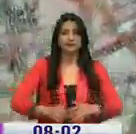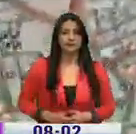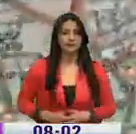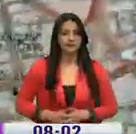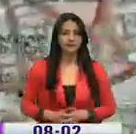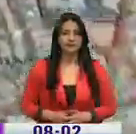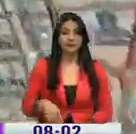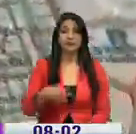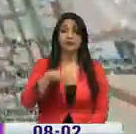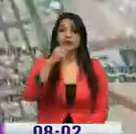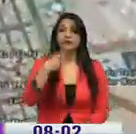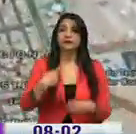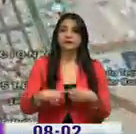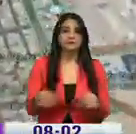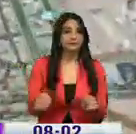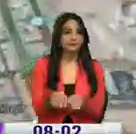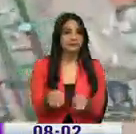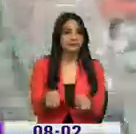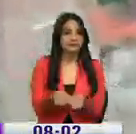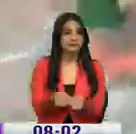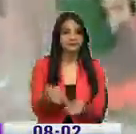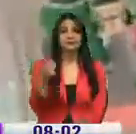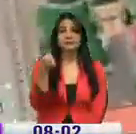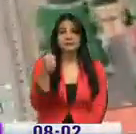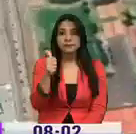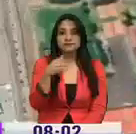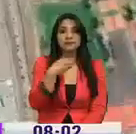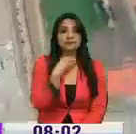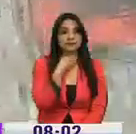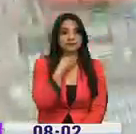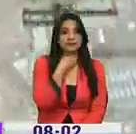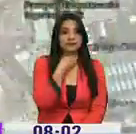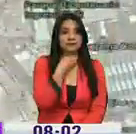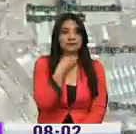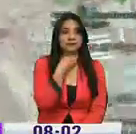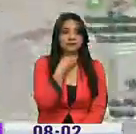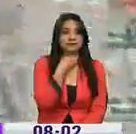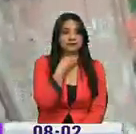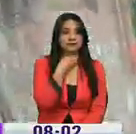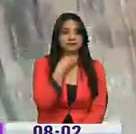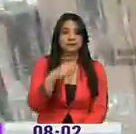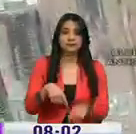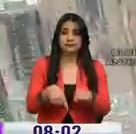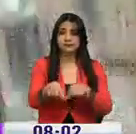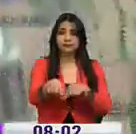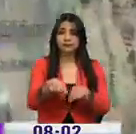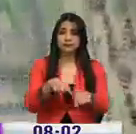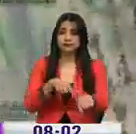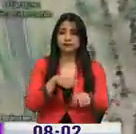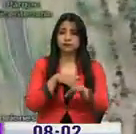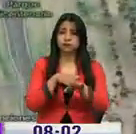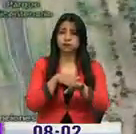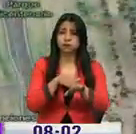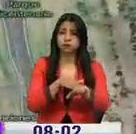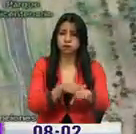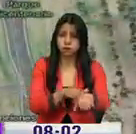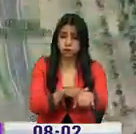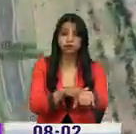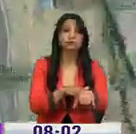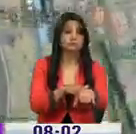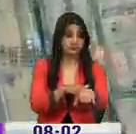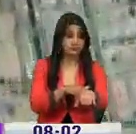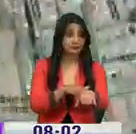parte norte de Quito, mira tú, la Galo Plaza Lazo, esta vía que es muy conocida, que también recorre congestionada,